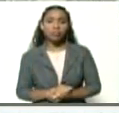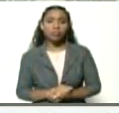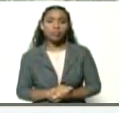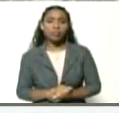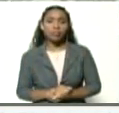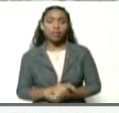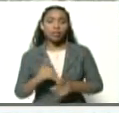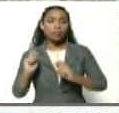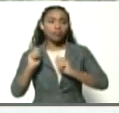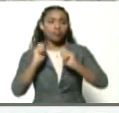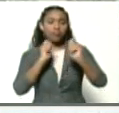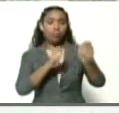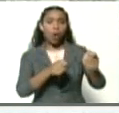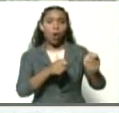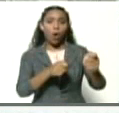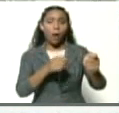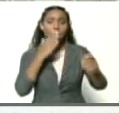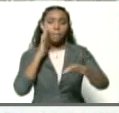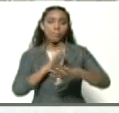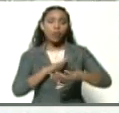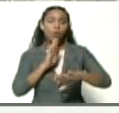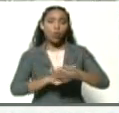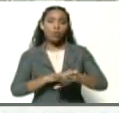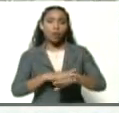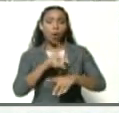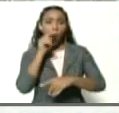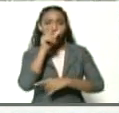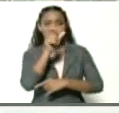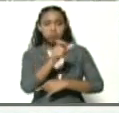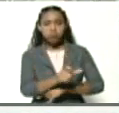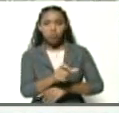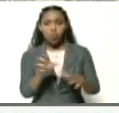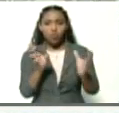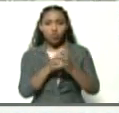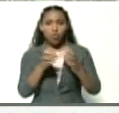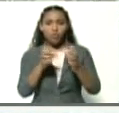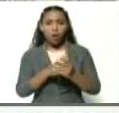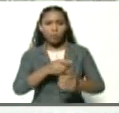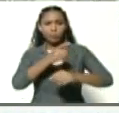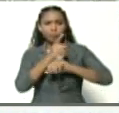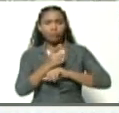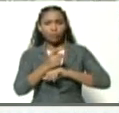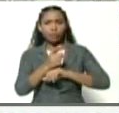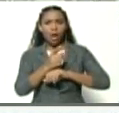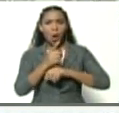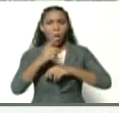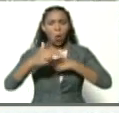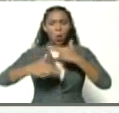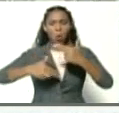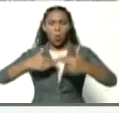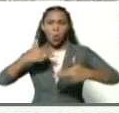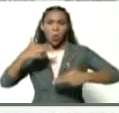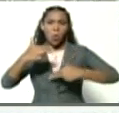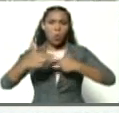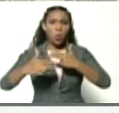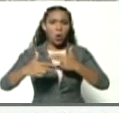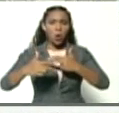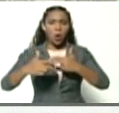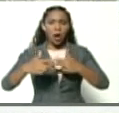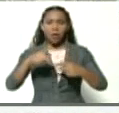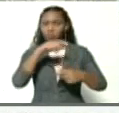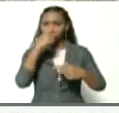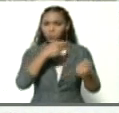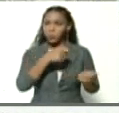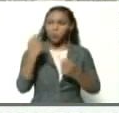Le entregaron al delito, a los contrabandistas, a los grupos armados, a los paracos, al narcotráfico,